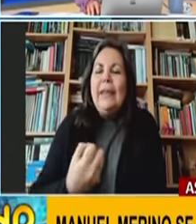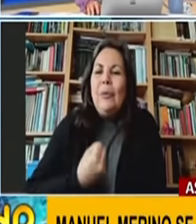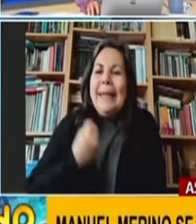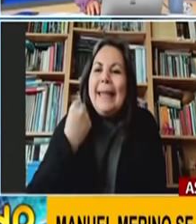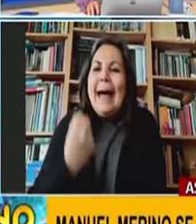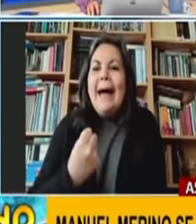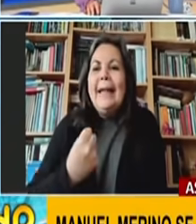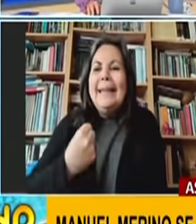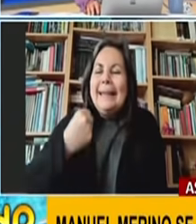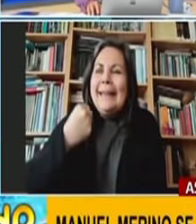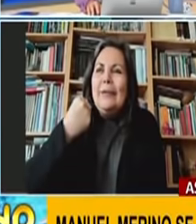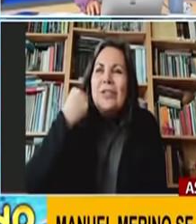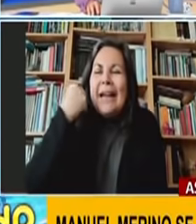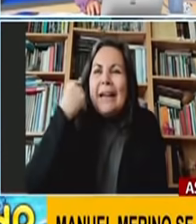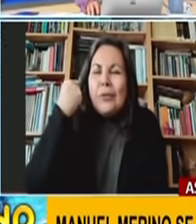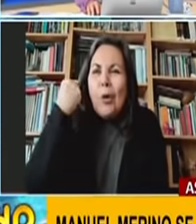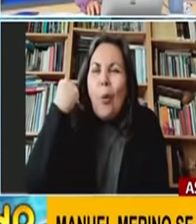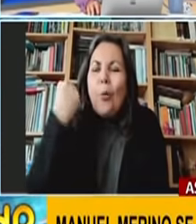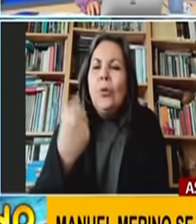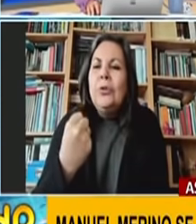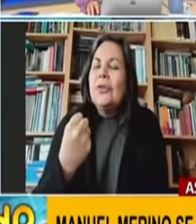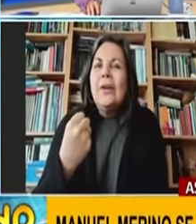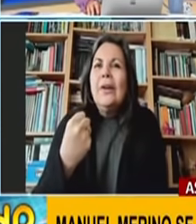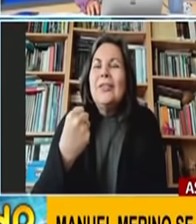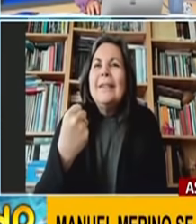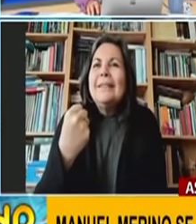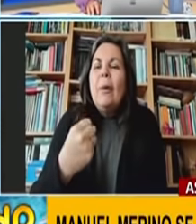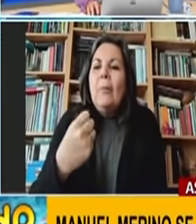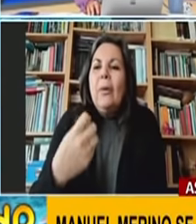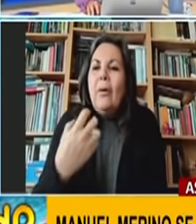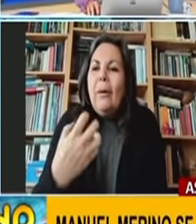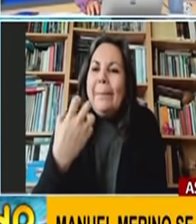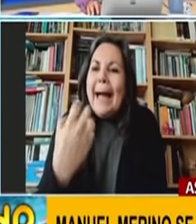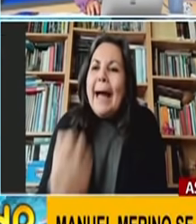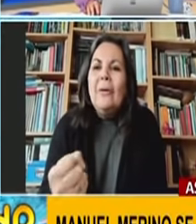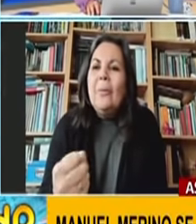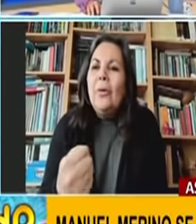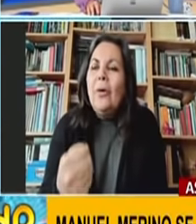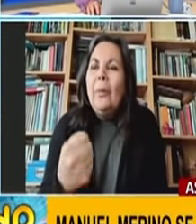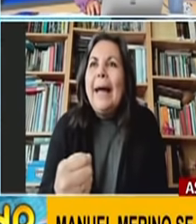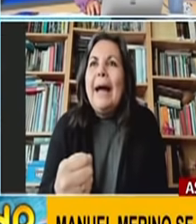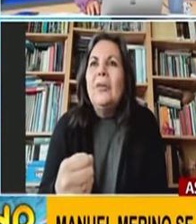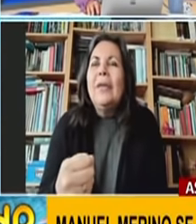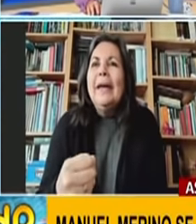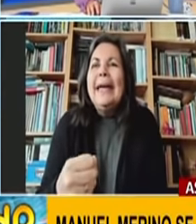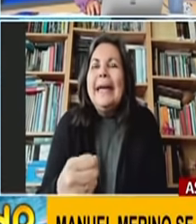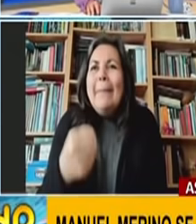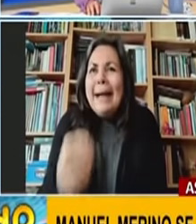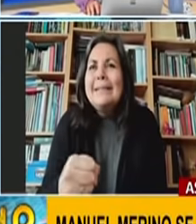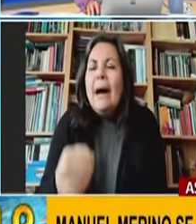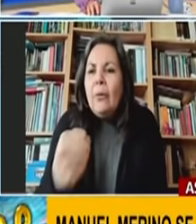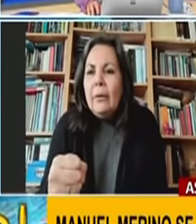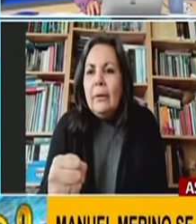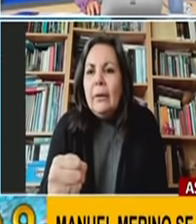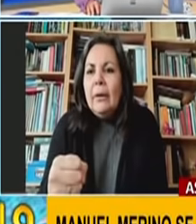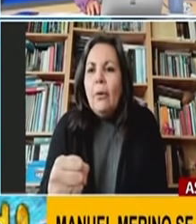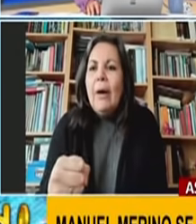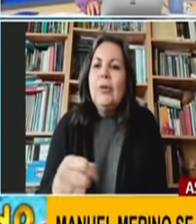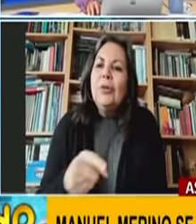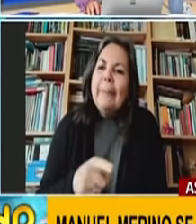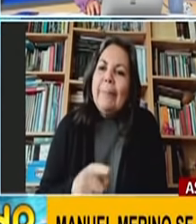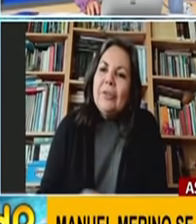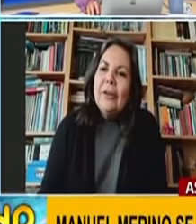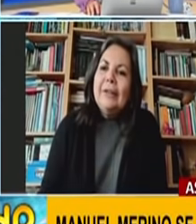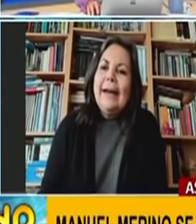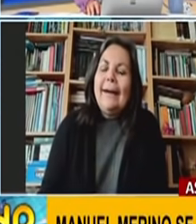país de unidad, de luchar todos juntos. O sea, estamos muy golpeados, y más aún cuando